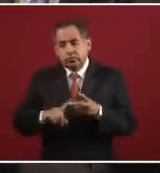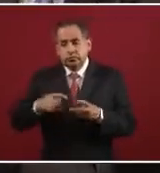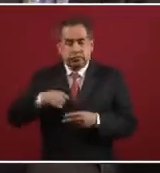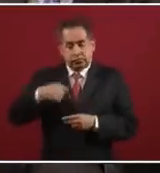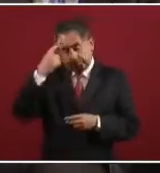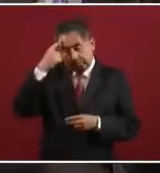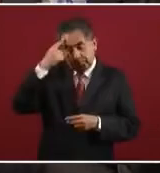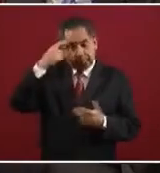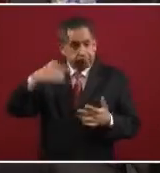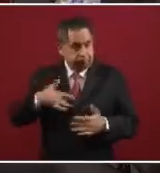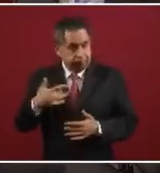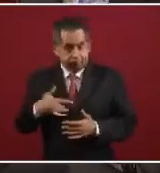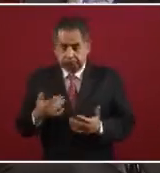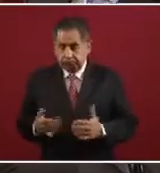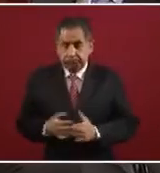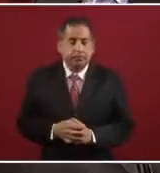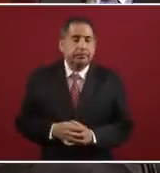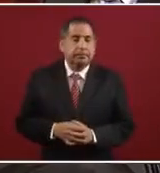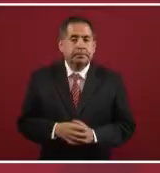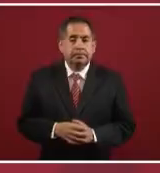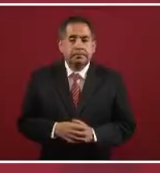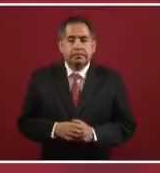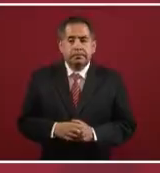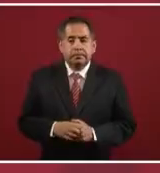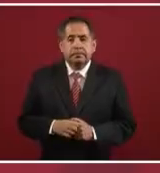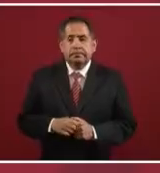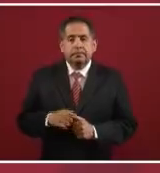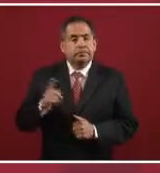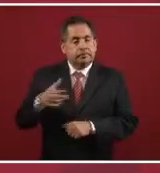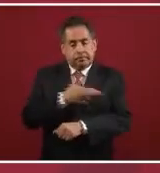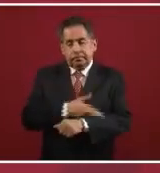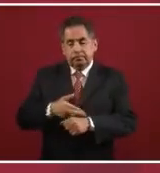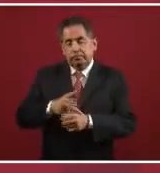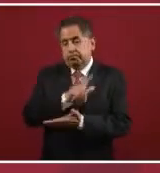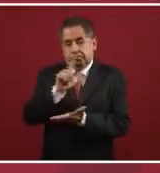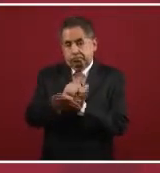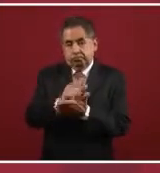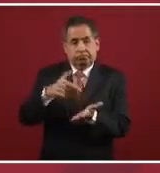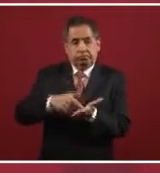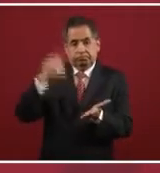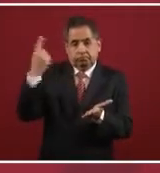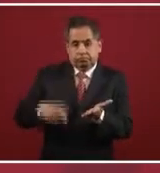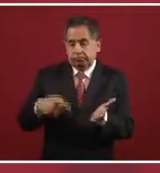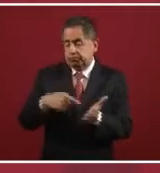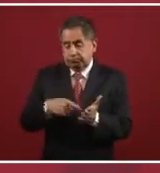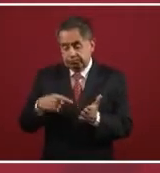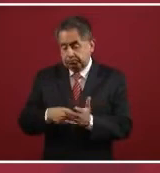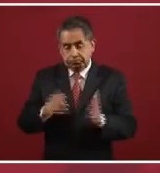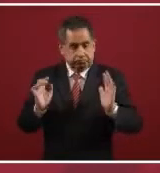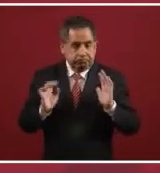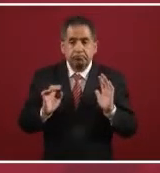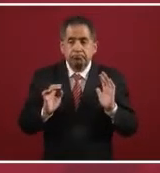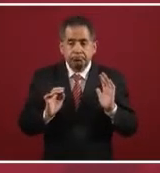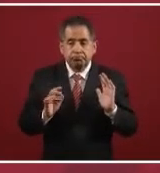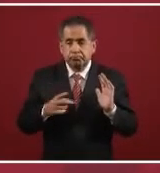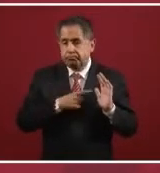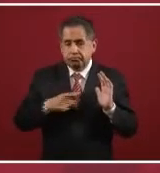considero que hay un procedimiento legal que tiene